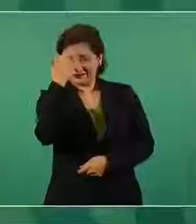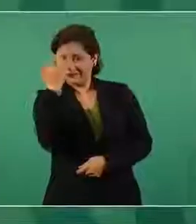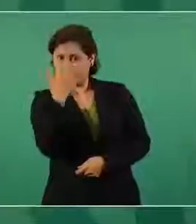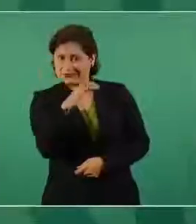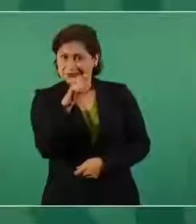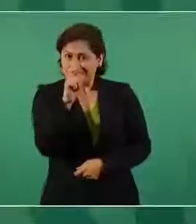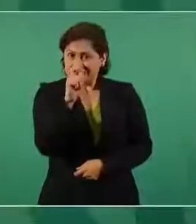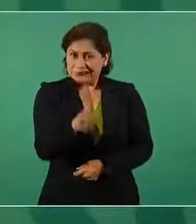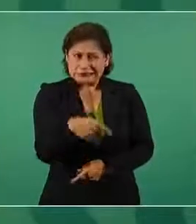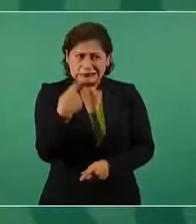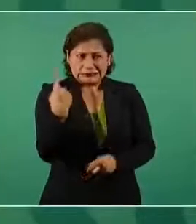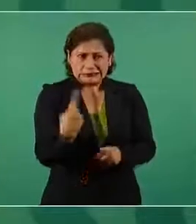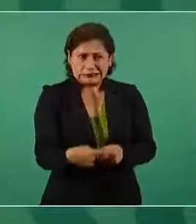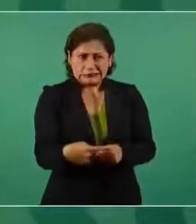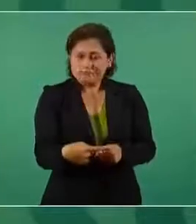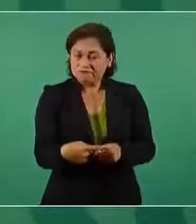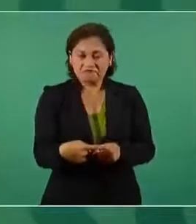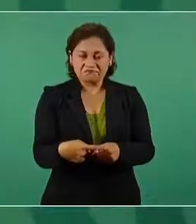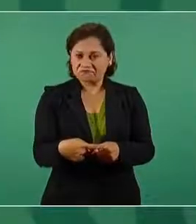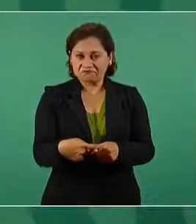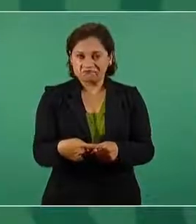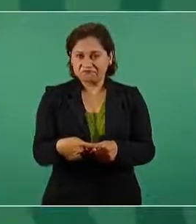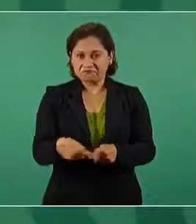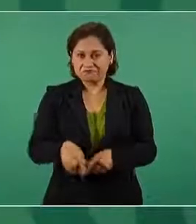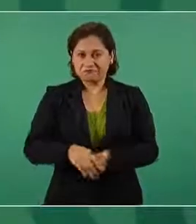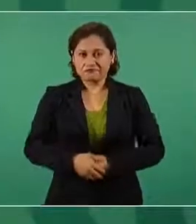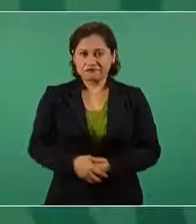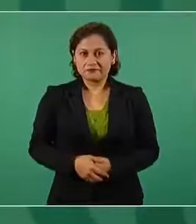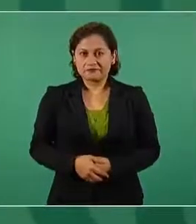si se le preguntaba,